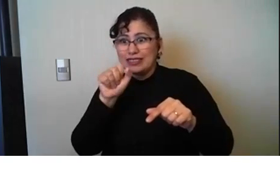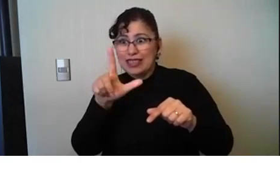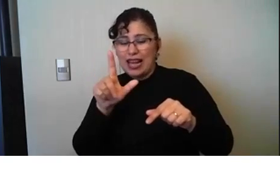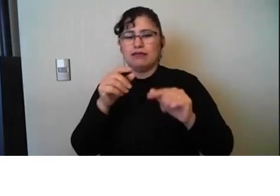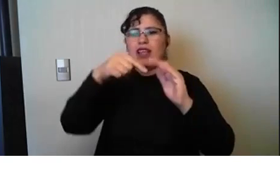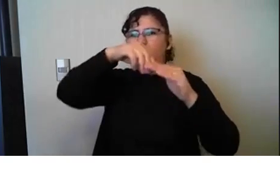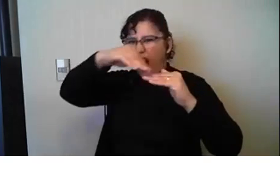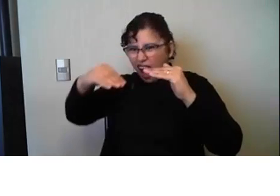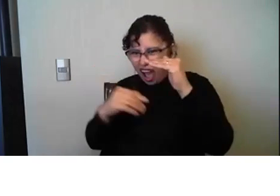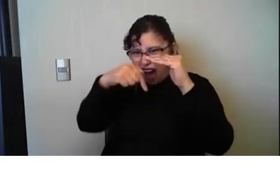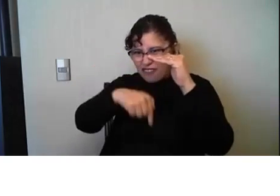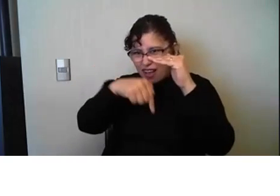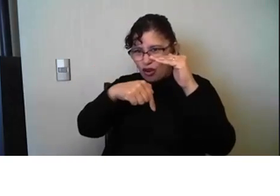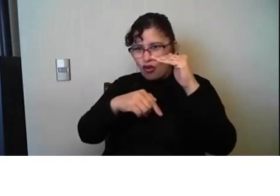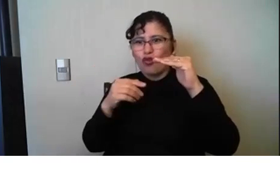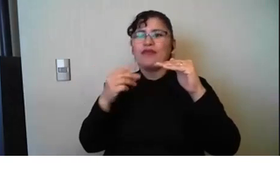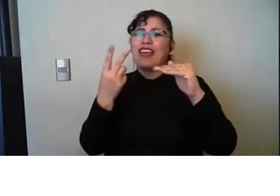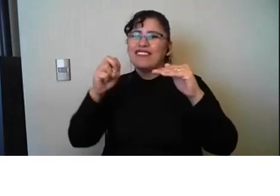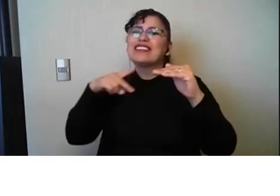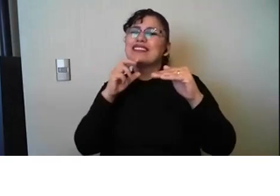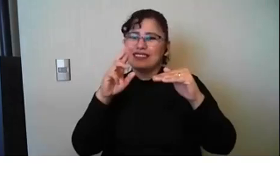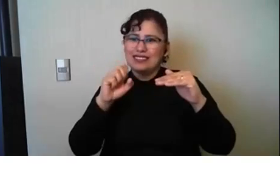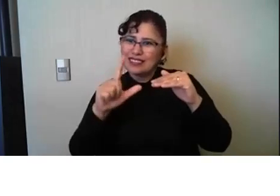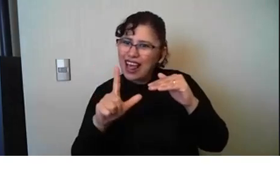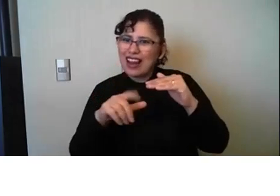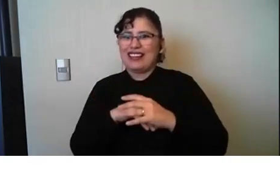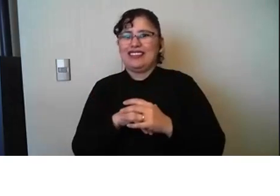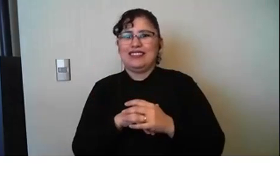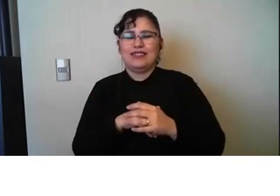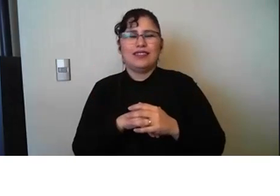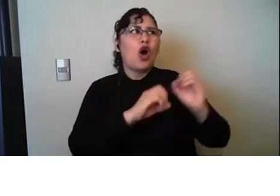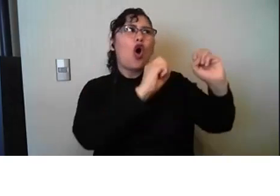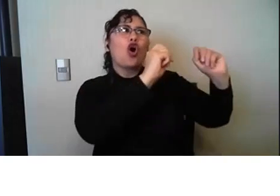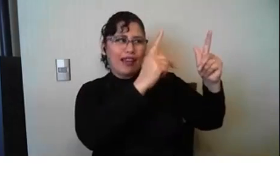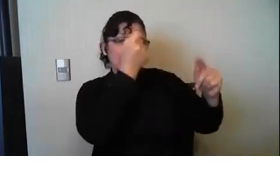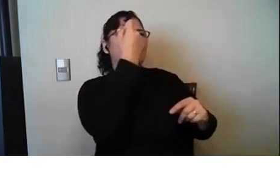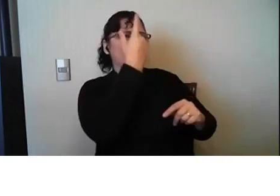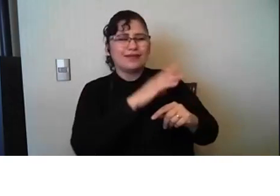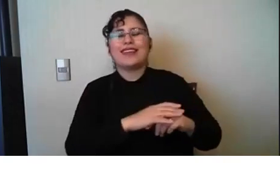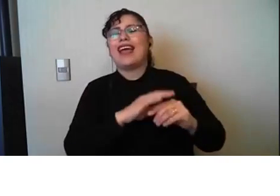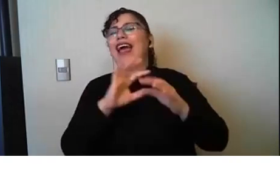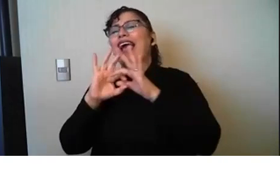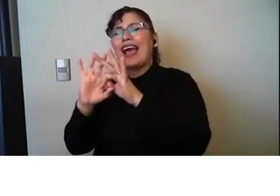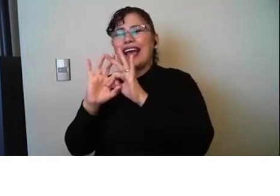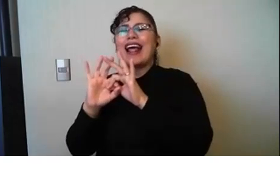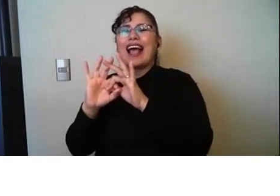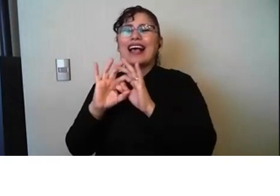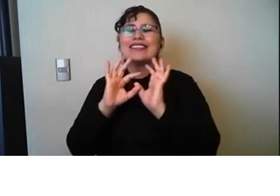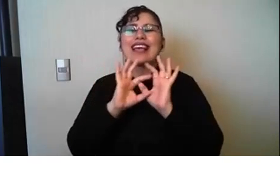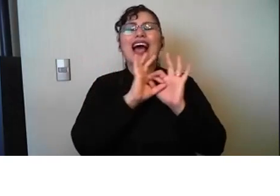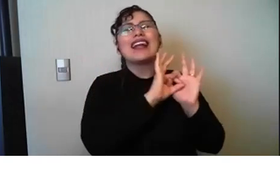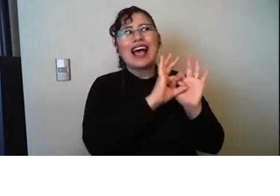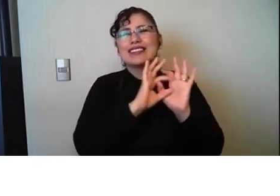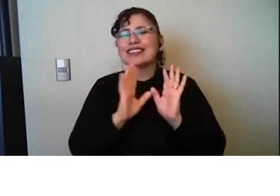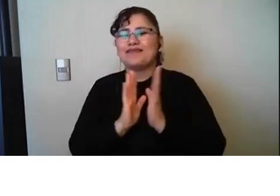acá abajo lo van a considerar como ventral, Ah, ya, ok. ¿ya? Ya, Un ya, poco muchas similar gracias. a lo que es la clasificación de los